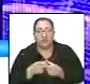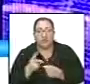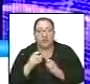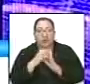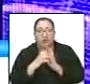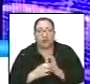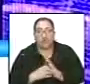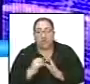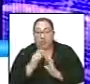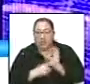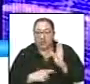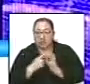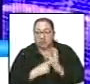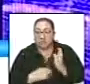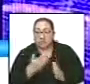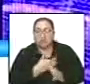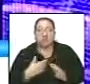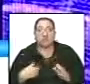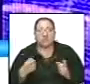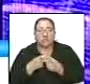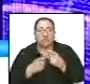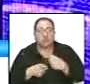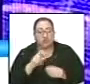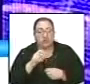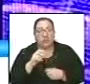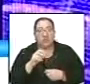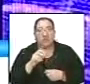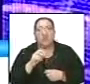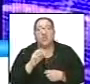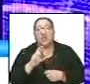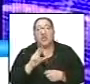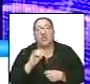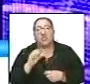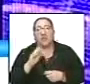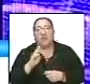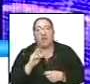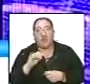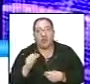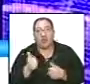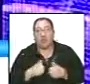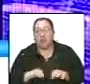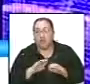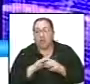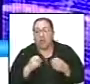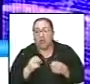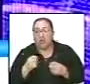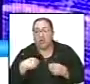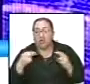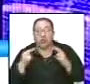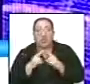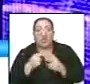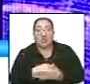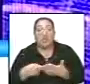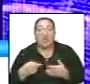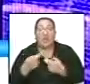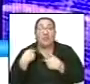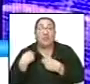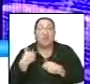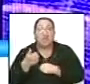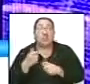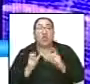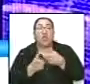de Constitución y Reglamento presidida por la congresista Rosa María Bartra, y es extraordinaria precisamente porque nos encontramos en la semana de